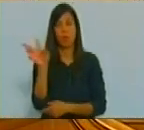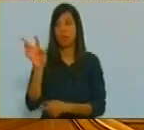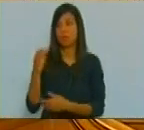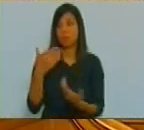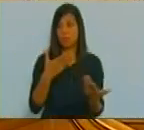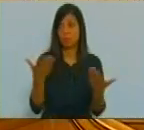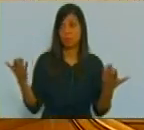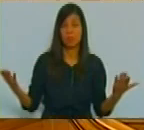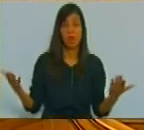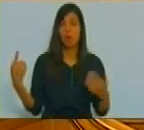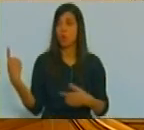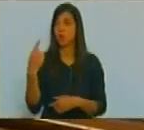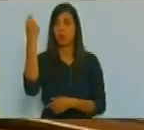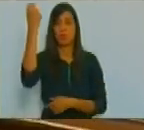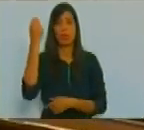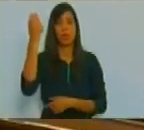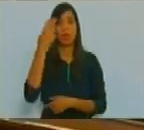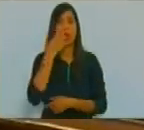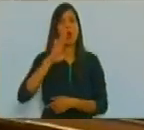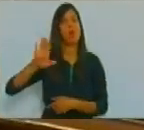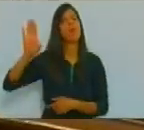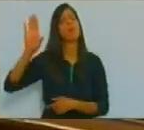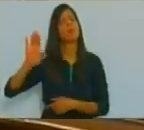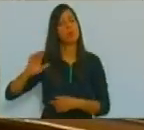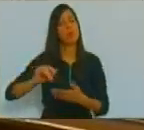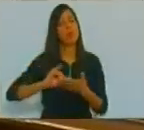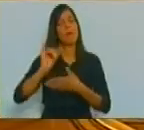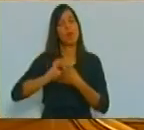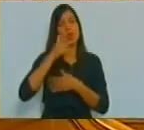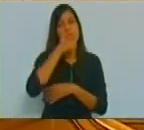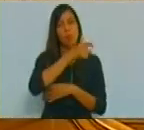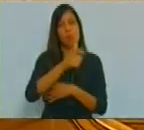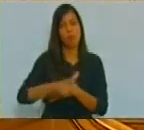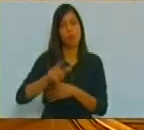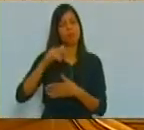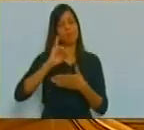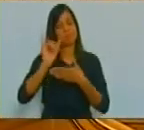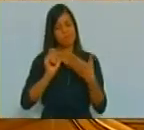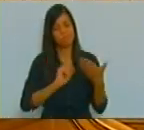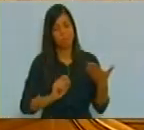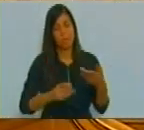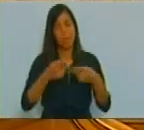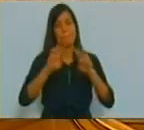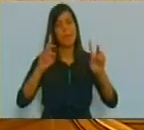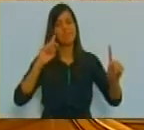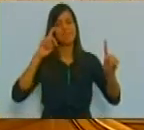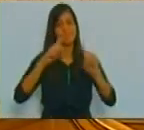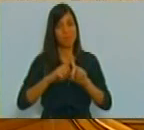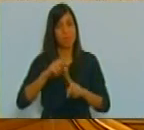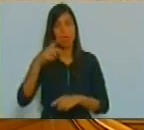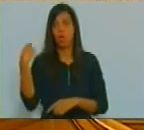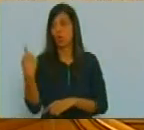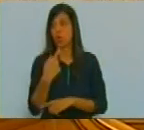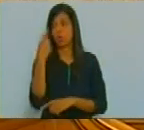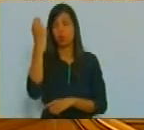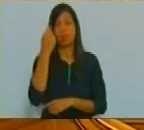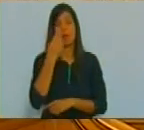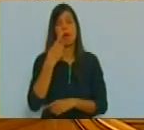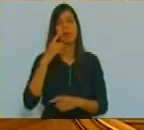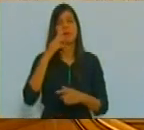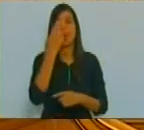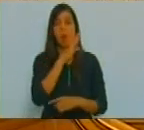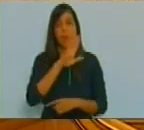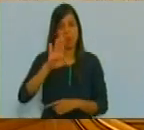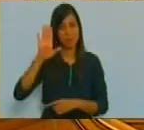constituyentes estamos comprometidos con este pueblo los constituyentes estamos comprometidos con garantizar la paz ciudadana los constituyentes estamos comprometidos